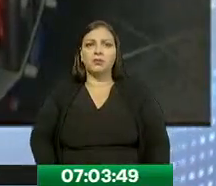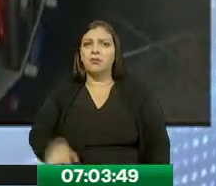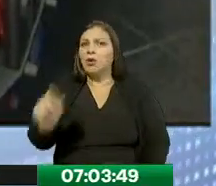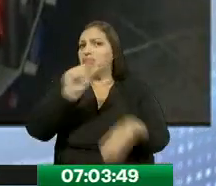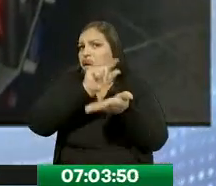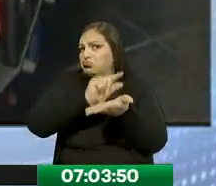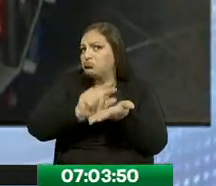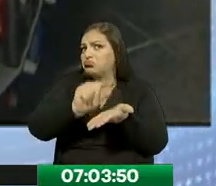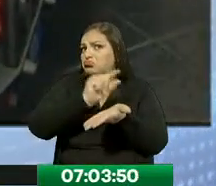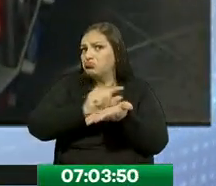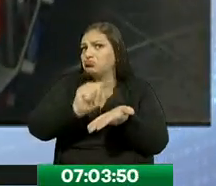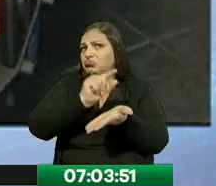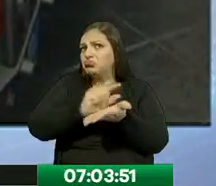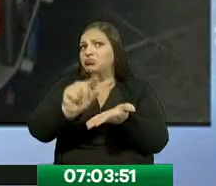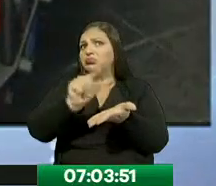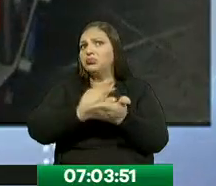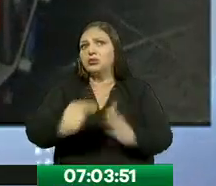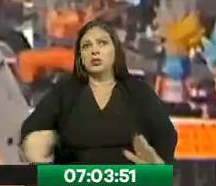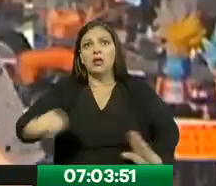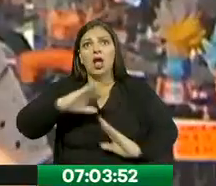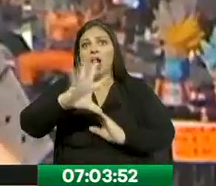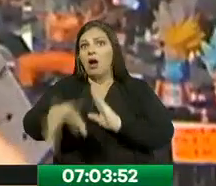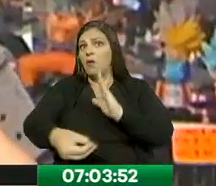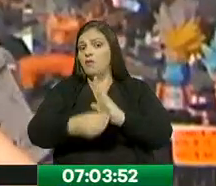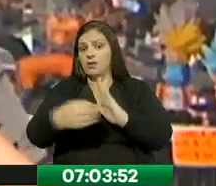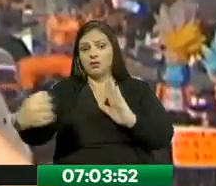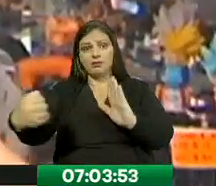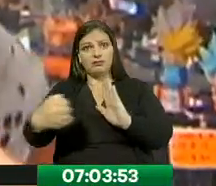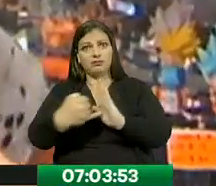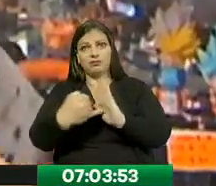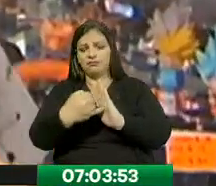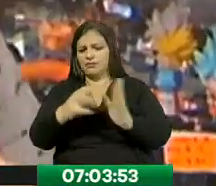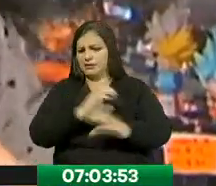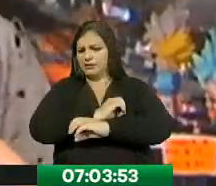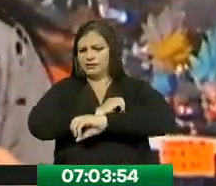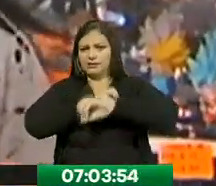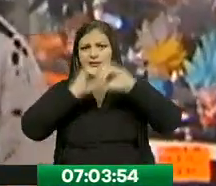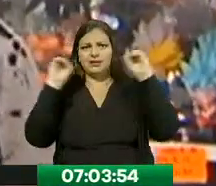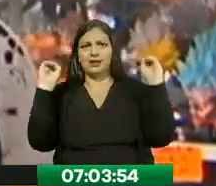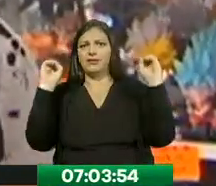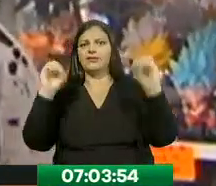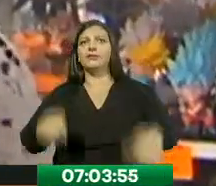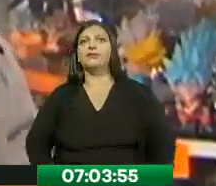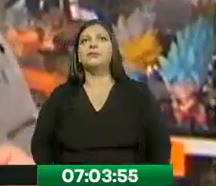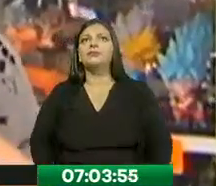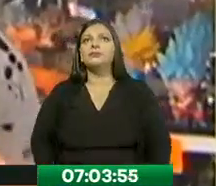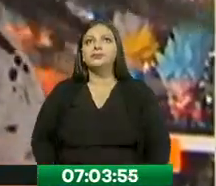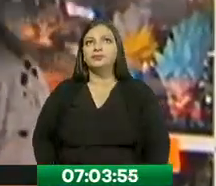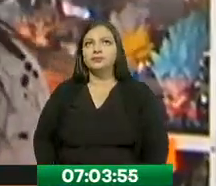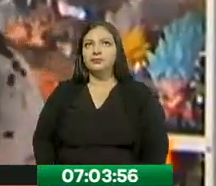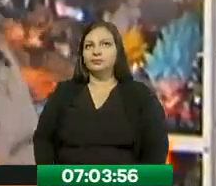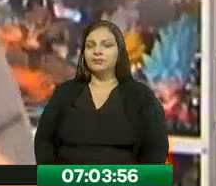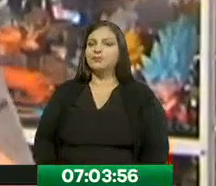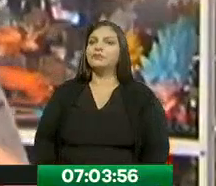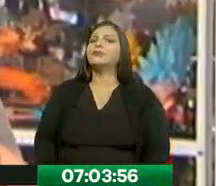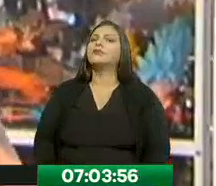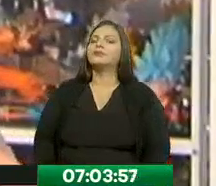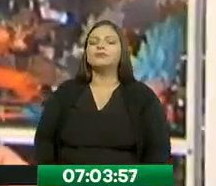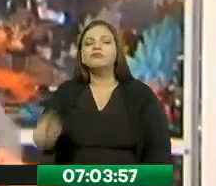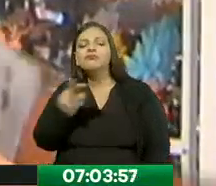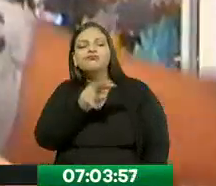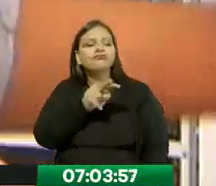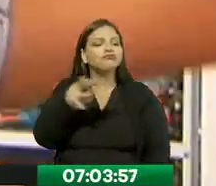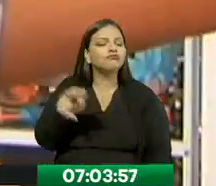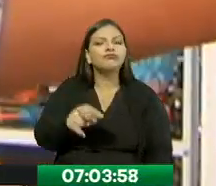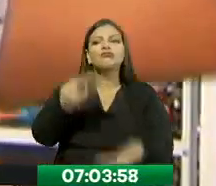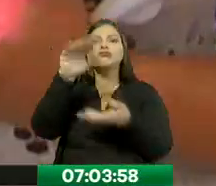Diferidos, sin intereses. Y siempre llegamos en familia. Los niños más que todos vienen, buscan los muñecos, ya ellos conocen los